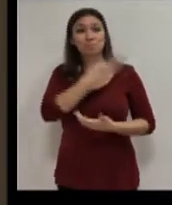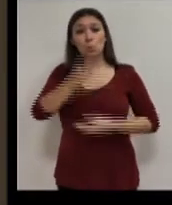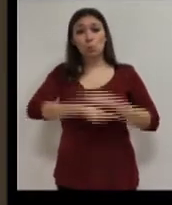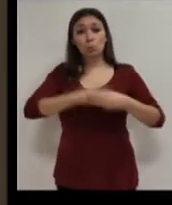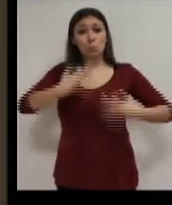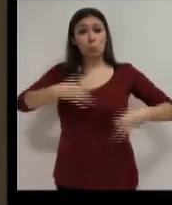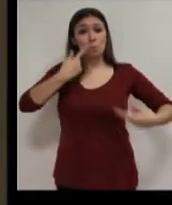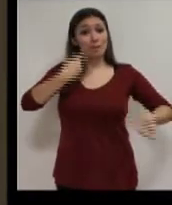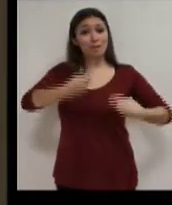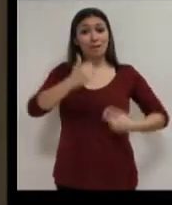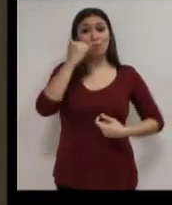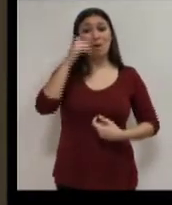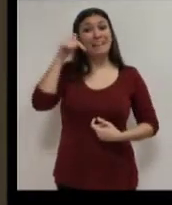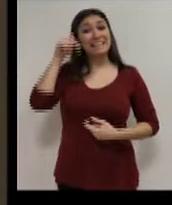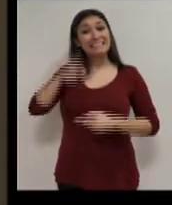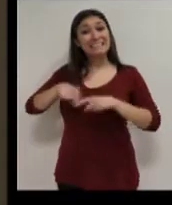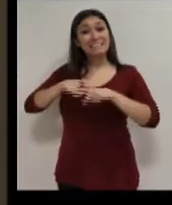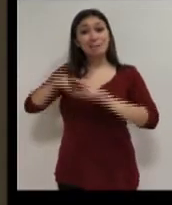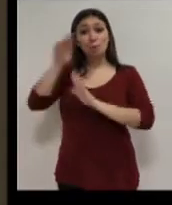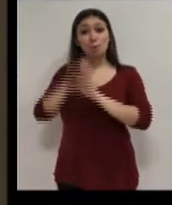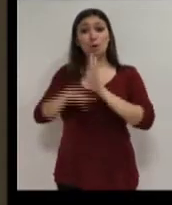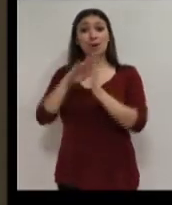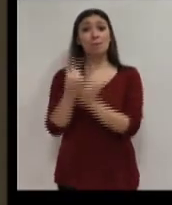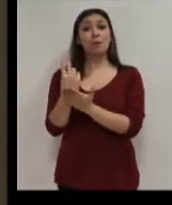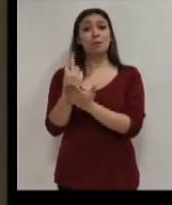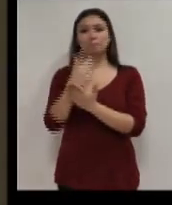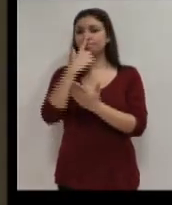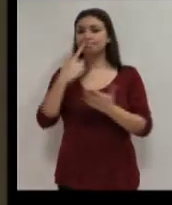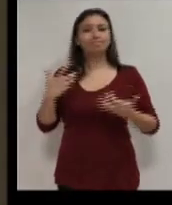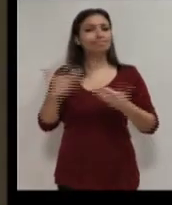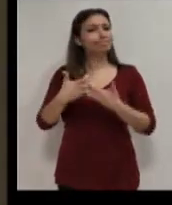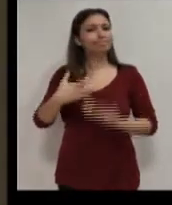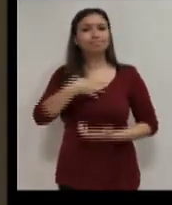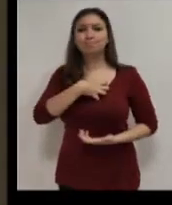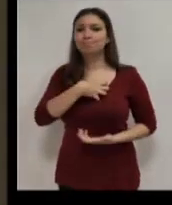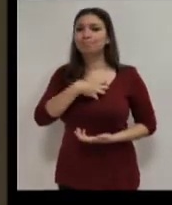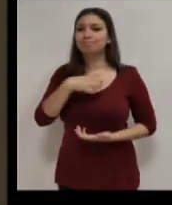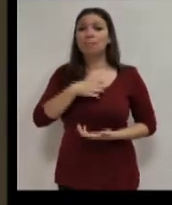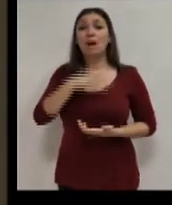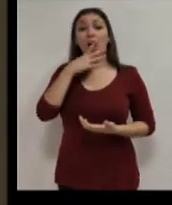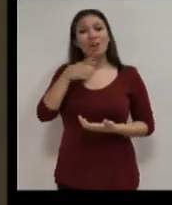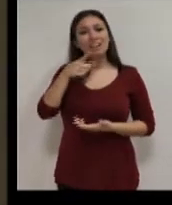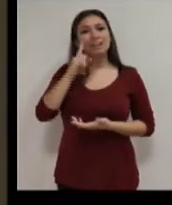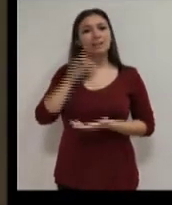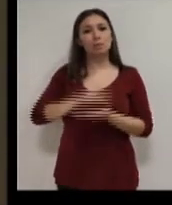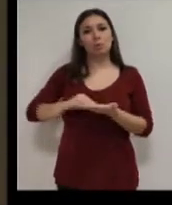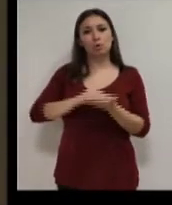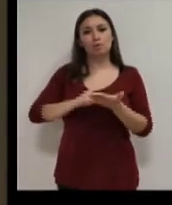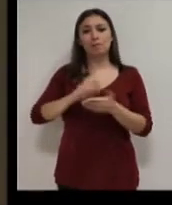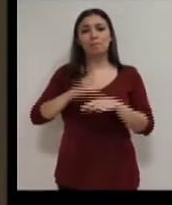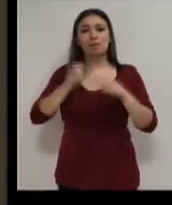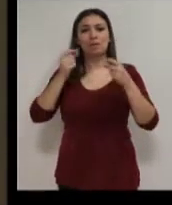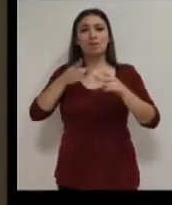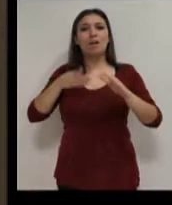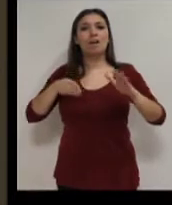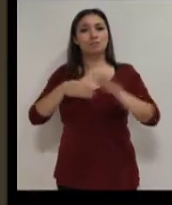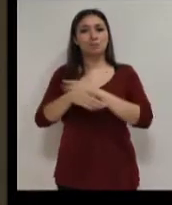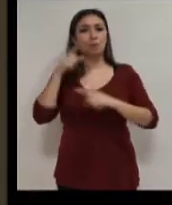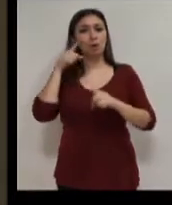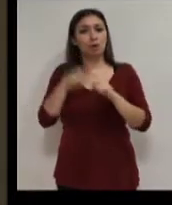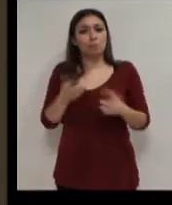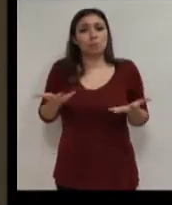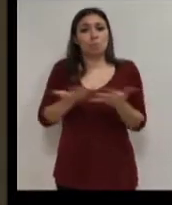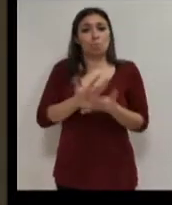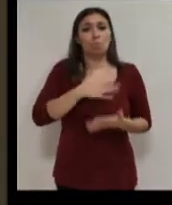motores de reserva estándar que existen en el mercado, y es en lo que concretamente en este momento estamos trabajando, el conseguir algún tipo de motor de